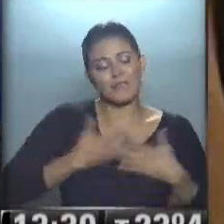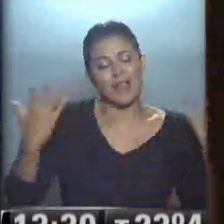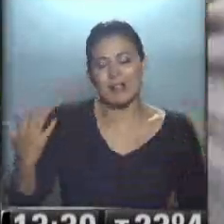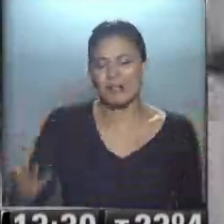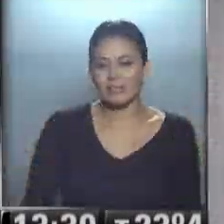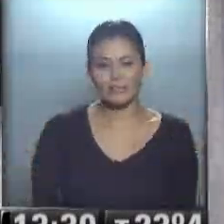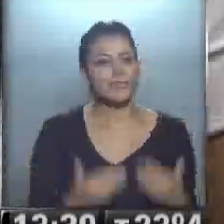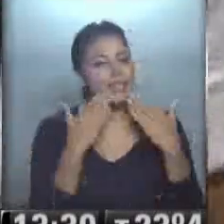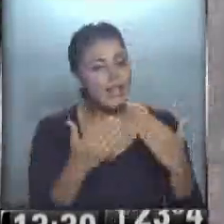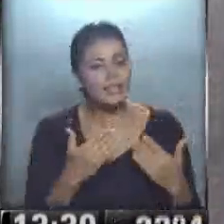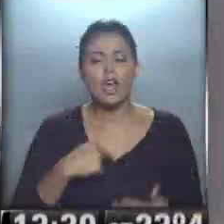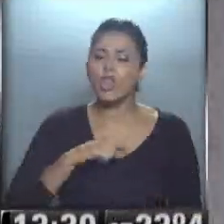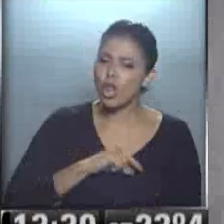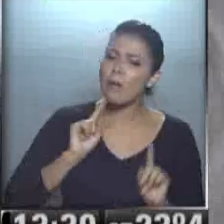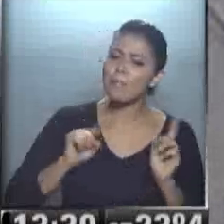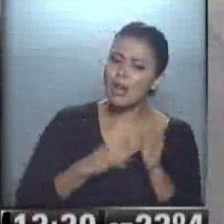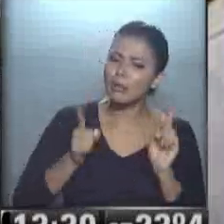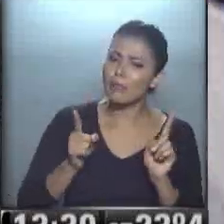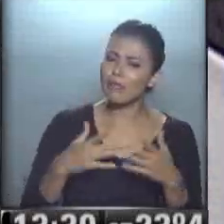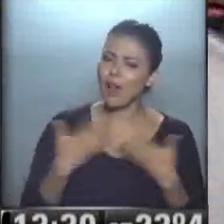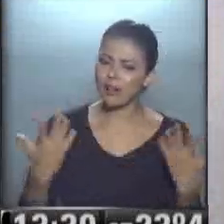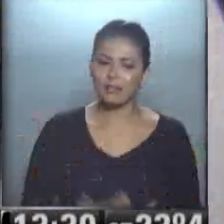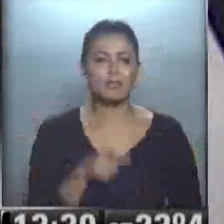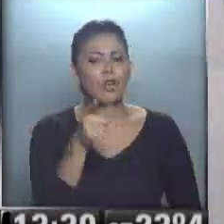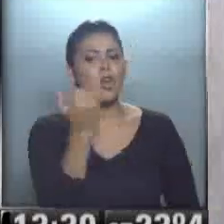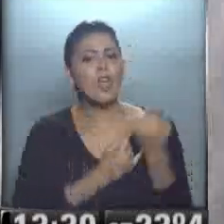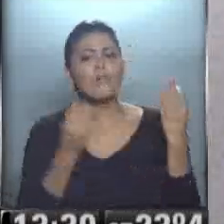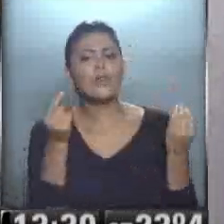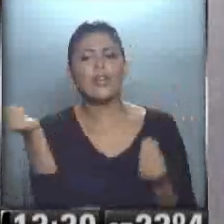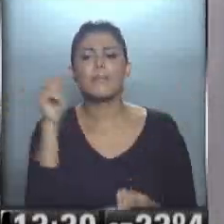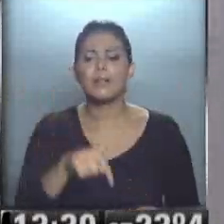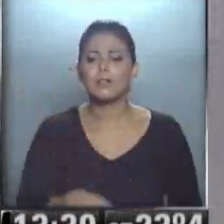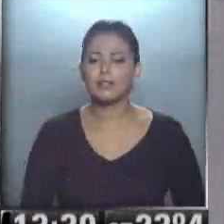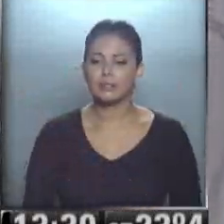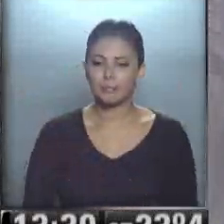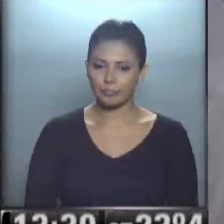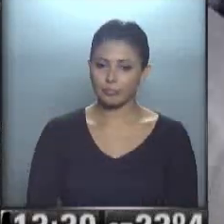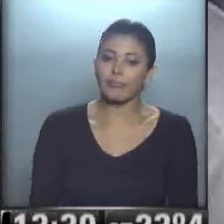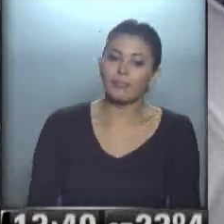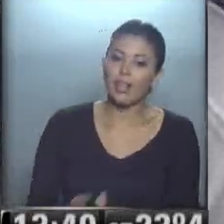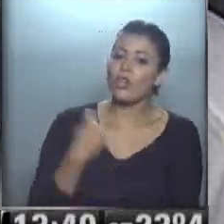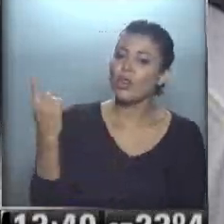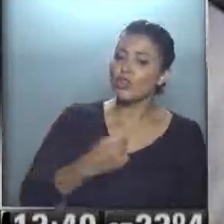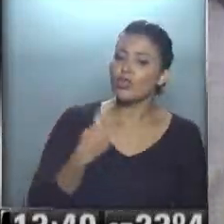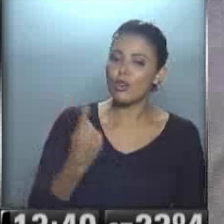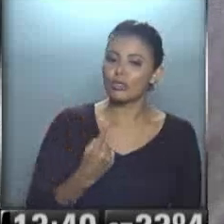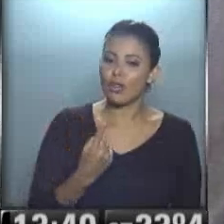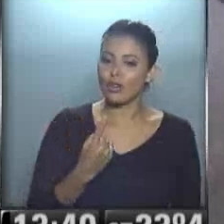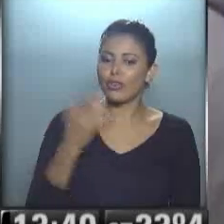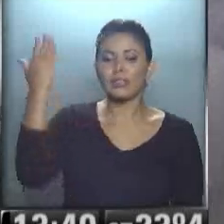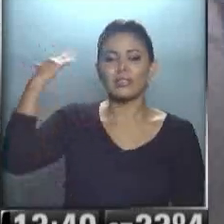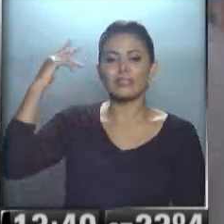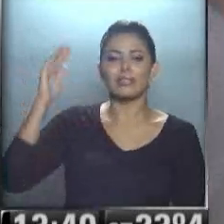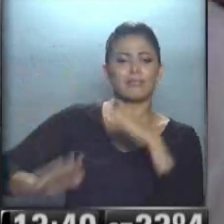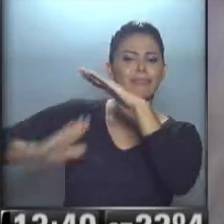feliz. Muchas gracias. Mucho dolor, pero muy feliz. Contame, ¿por qué estás acá hoy? Bueno, mirá, nosotros tenemos un gran hacedor que fue